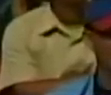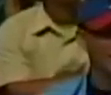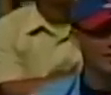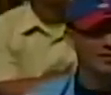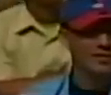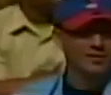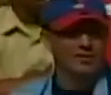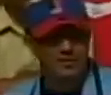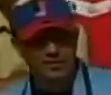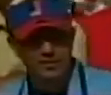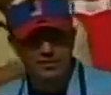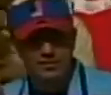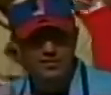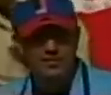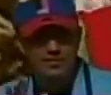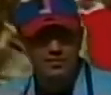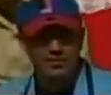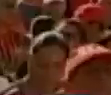estamos defendiendo.